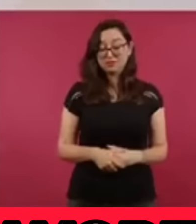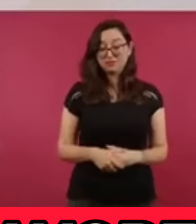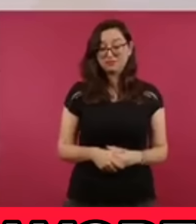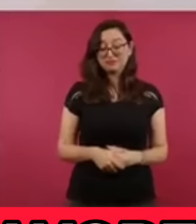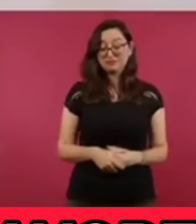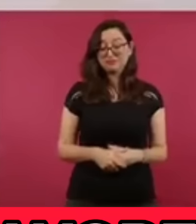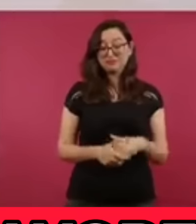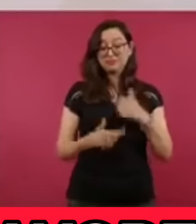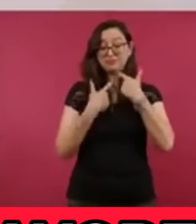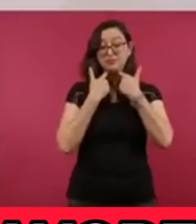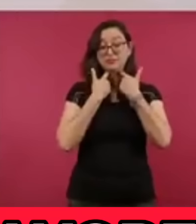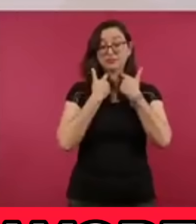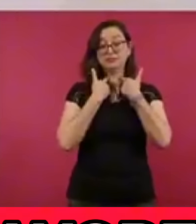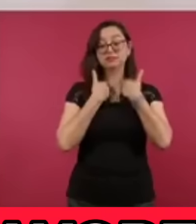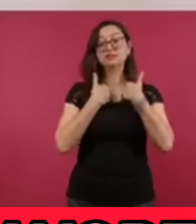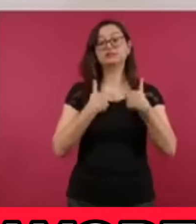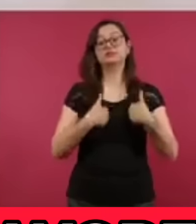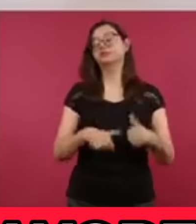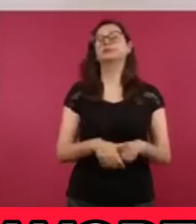lamentable